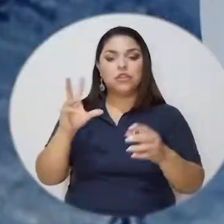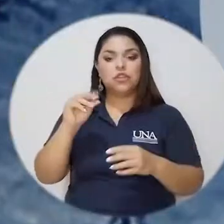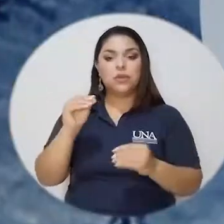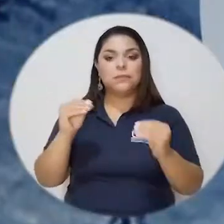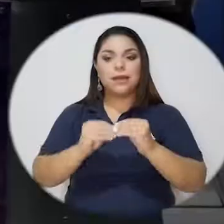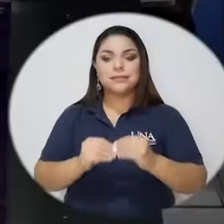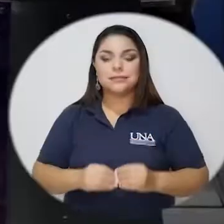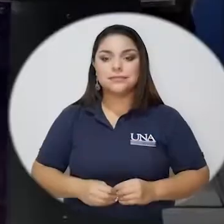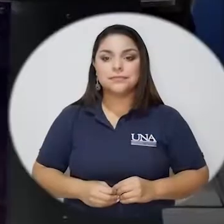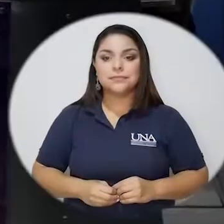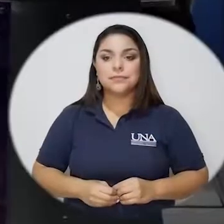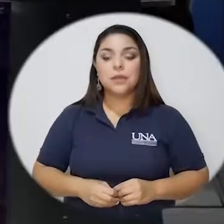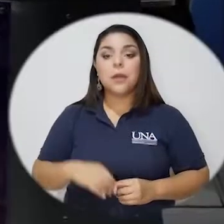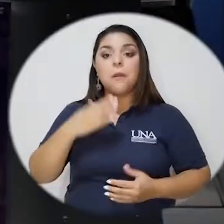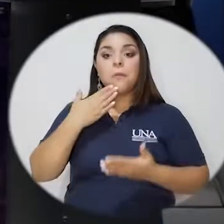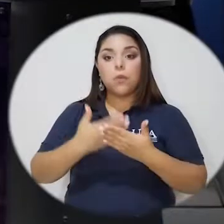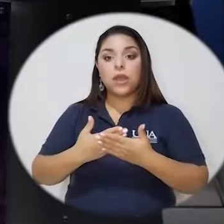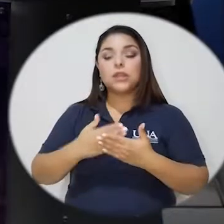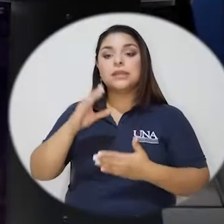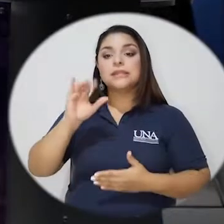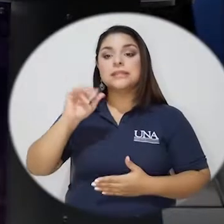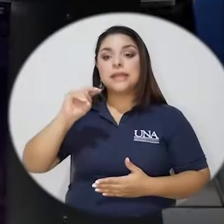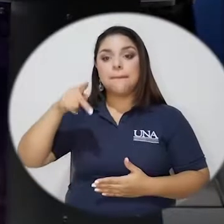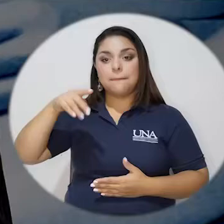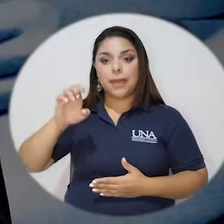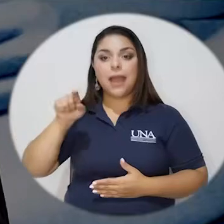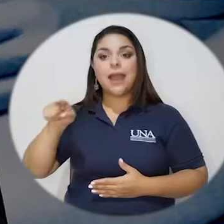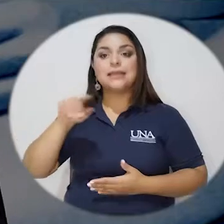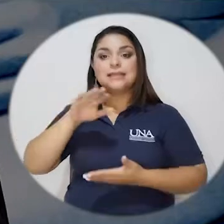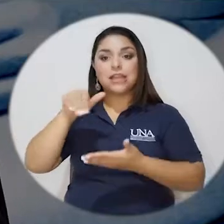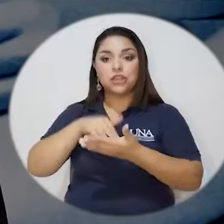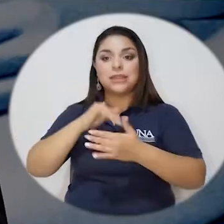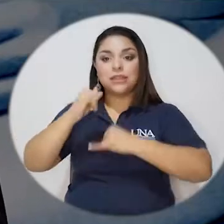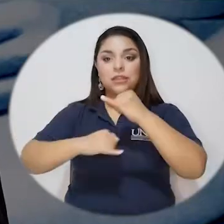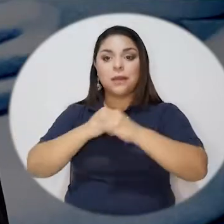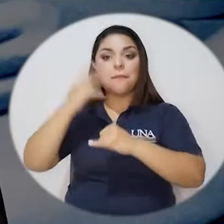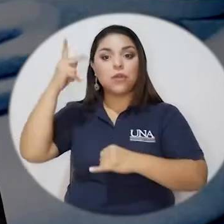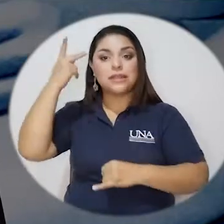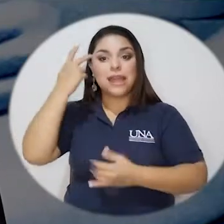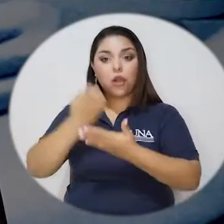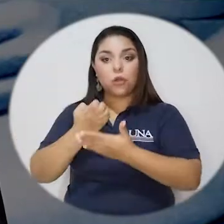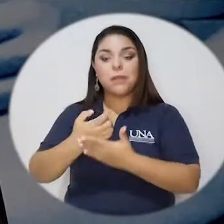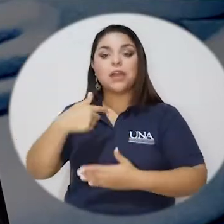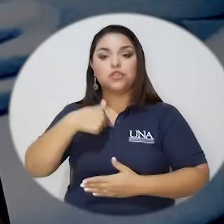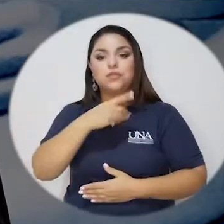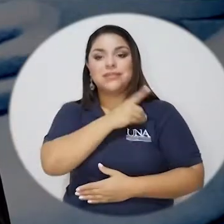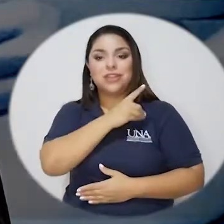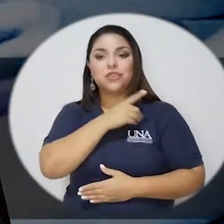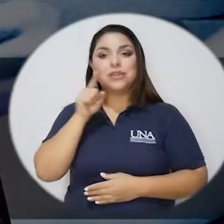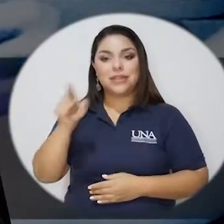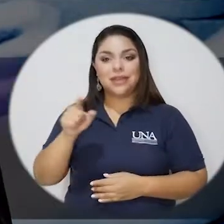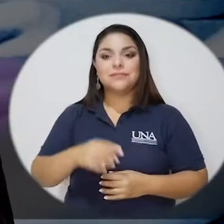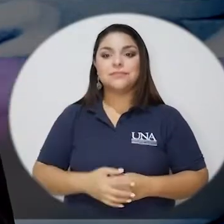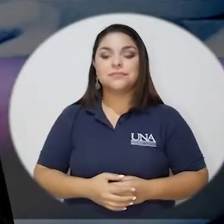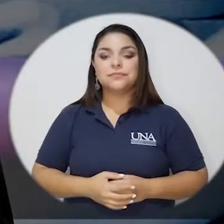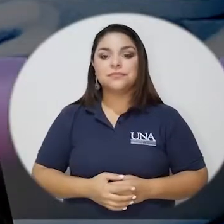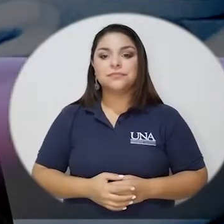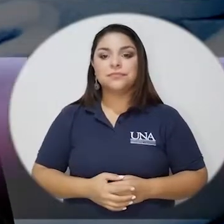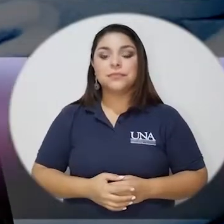agraven? Bueno, tanto en el CIMPE, en el Centro Internacional de Política Económica para el Desarrollo Sostenible, del cual soy